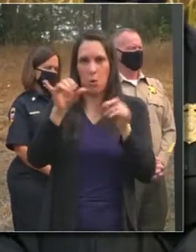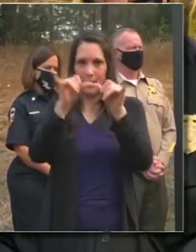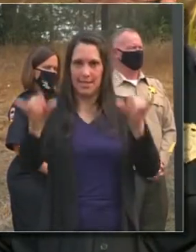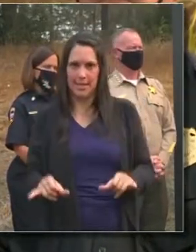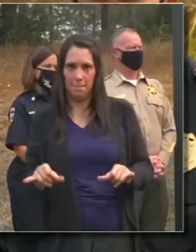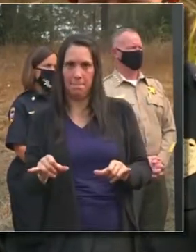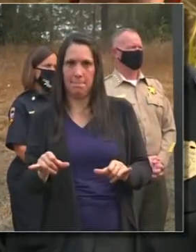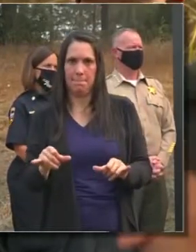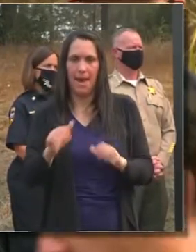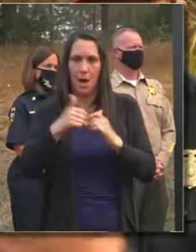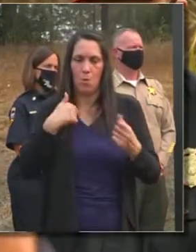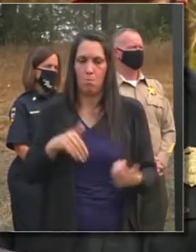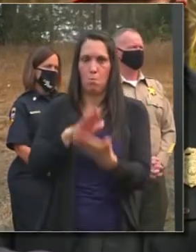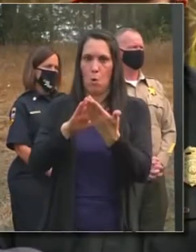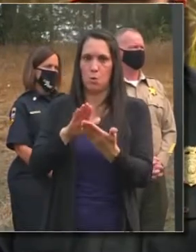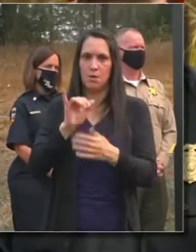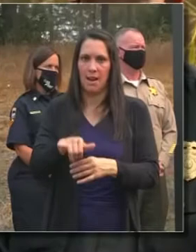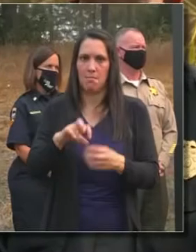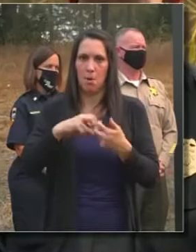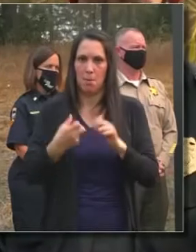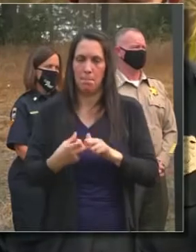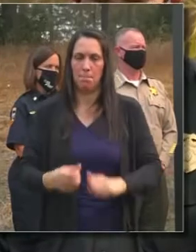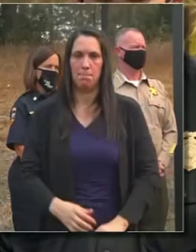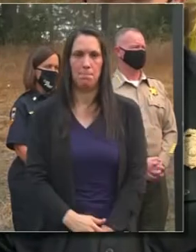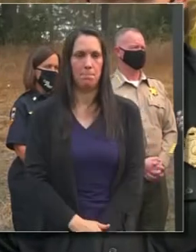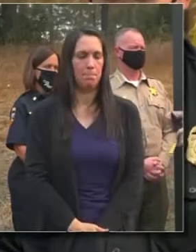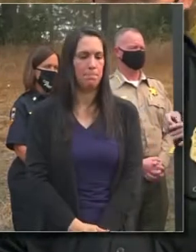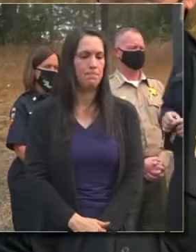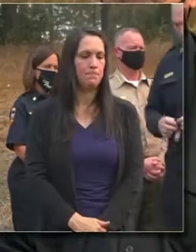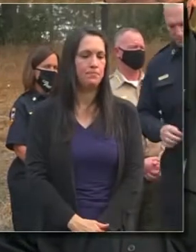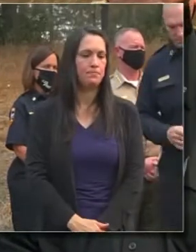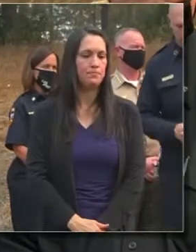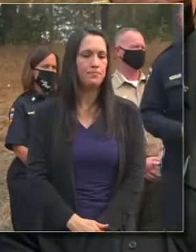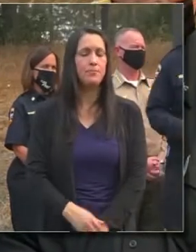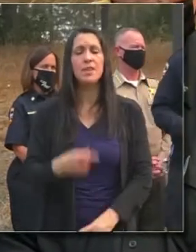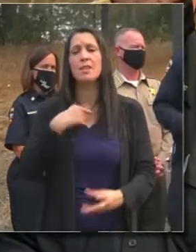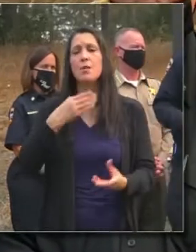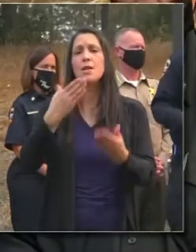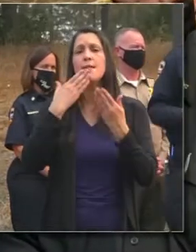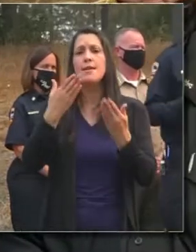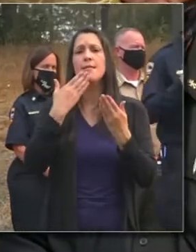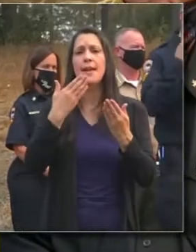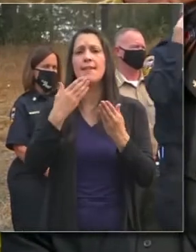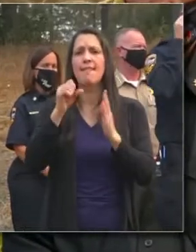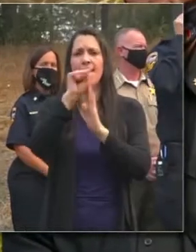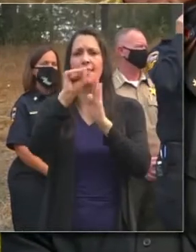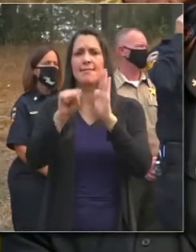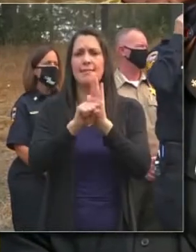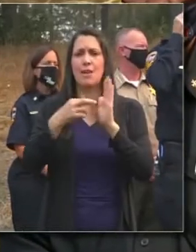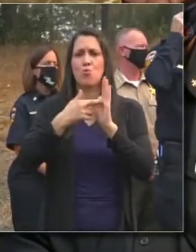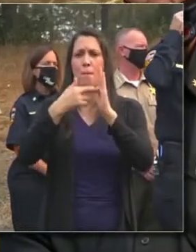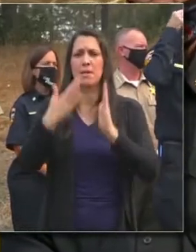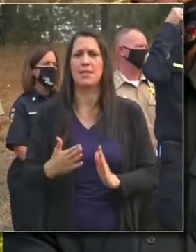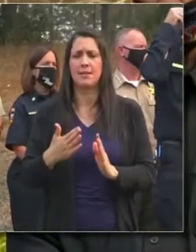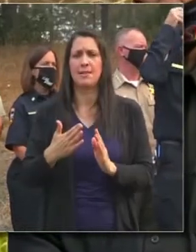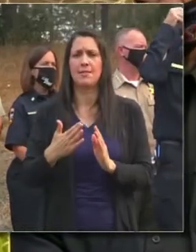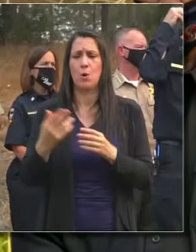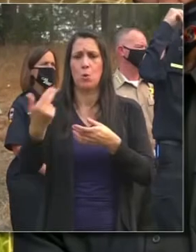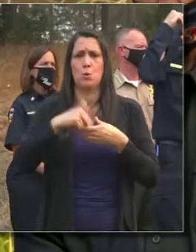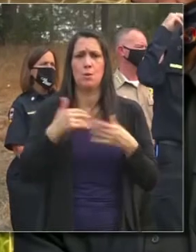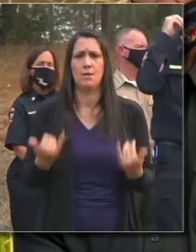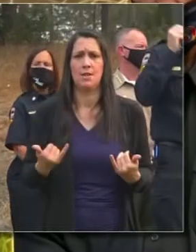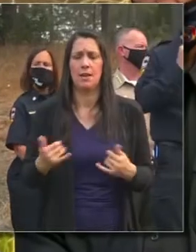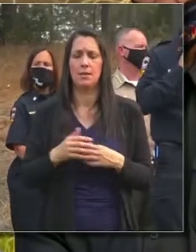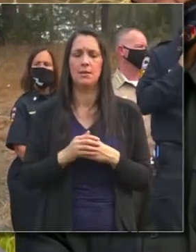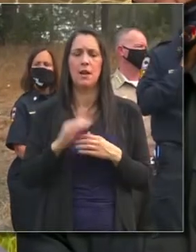poder atacar estos incendios y este problema general bueno gracias entonces a los líderes del estado que nos han acompañado hoy en un